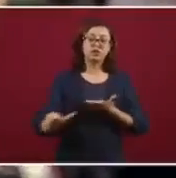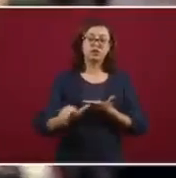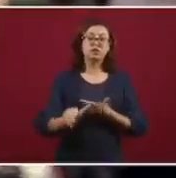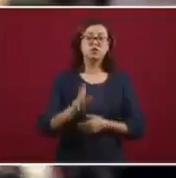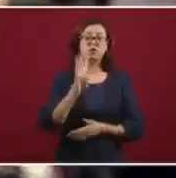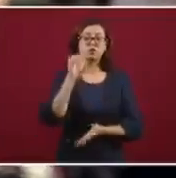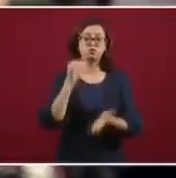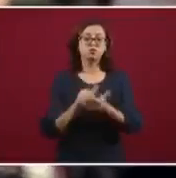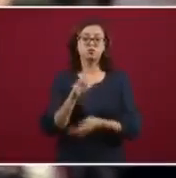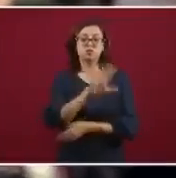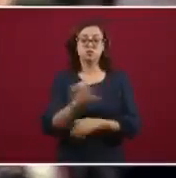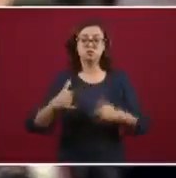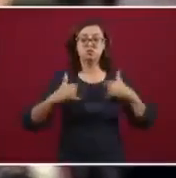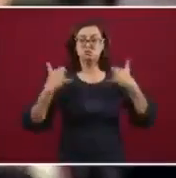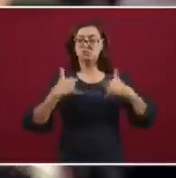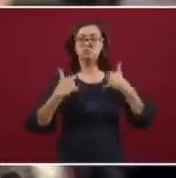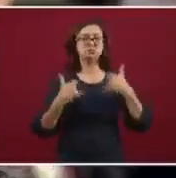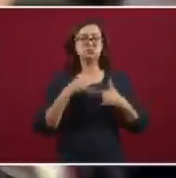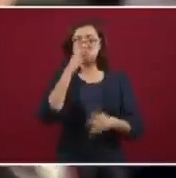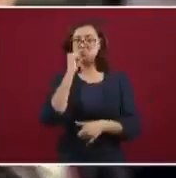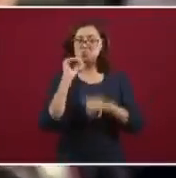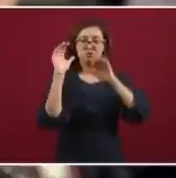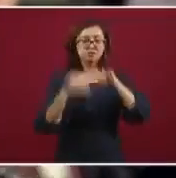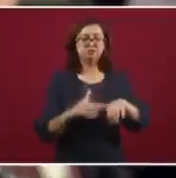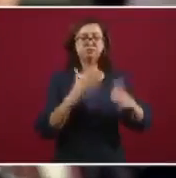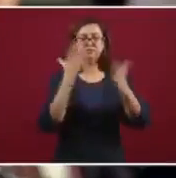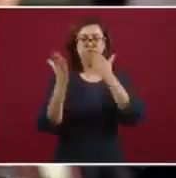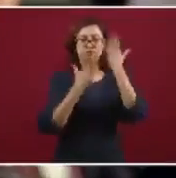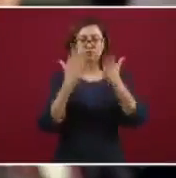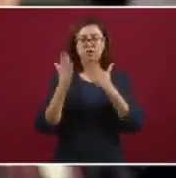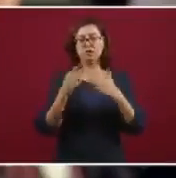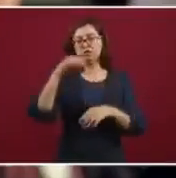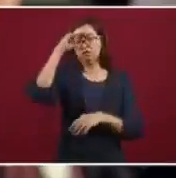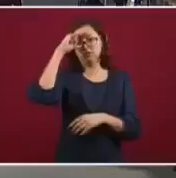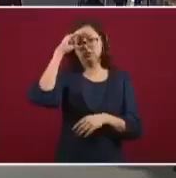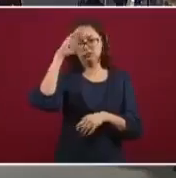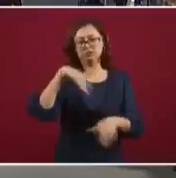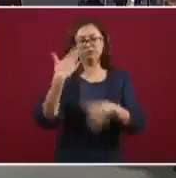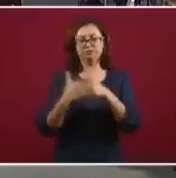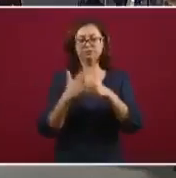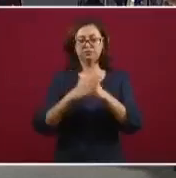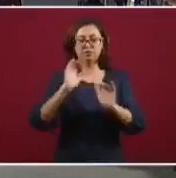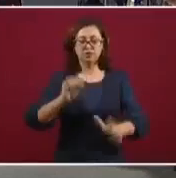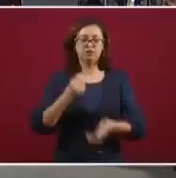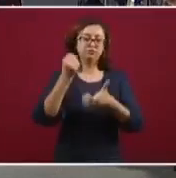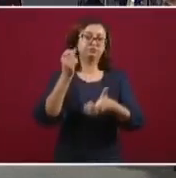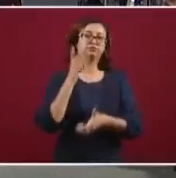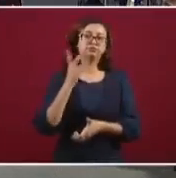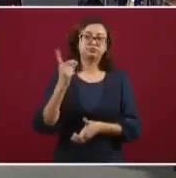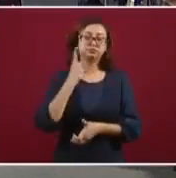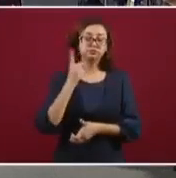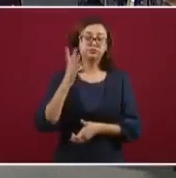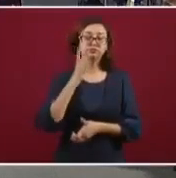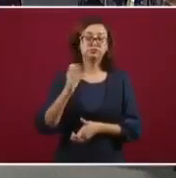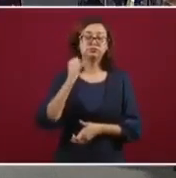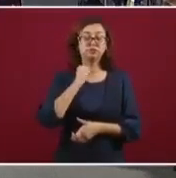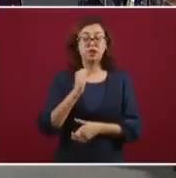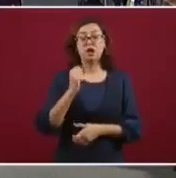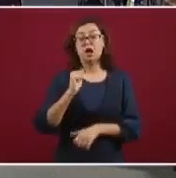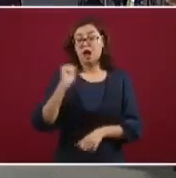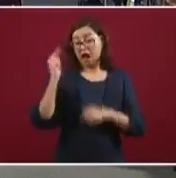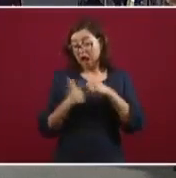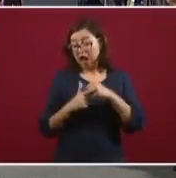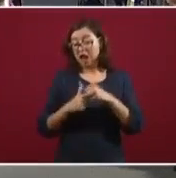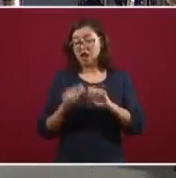4.500 jóvenes. Mi pregunta es, ¿se está considerando en el debate del presupuesto en el Congreso una partida para